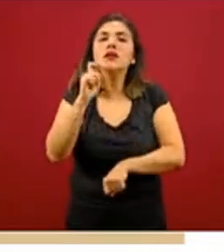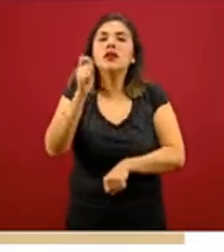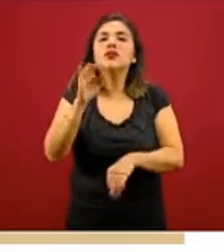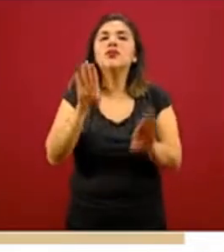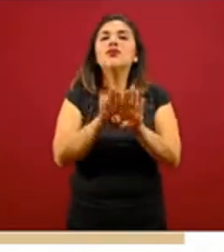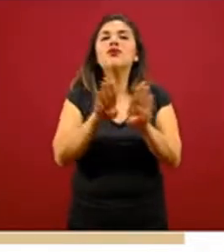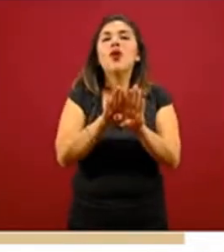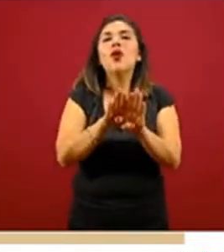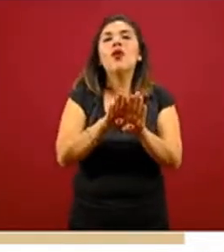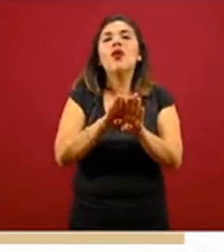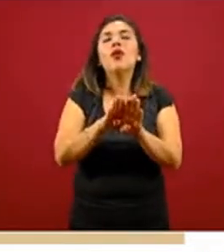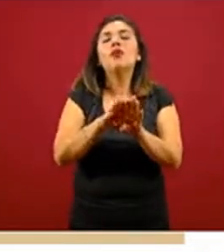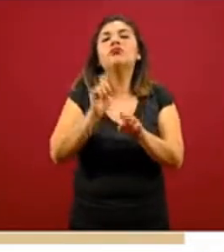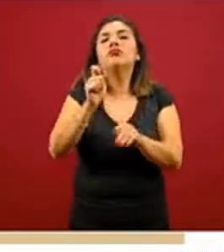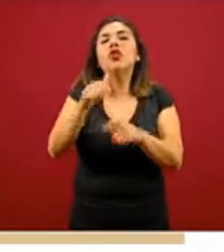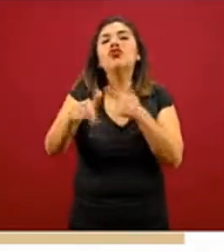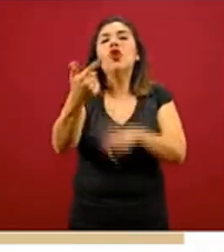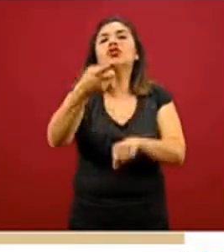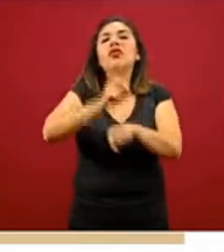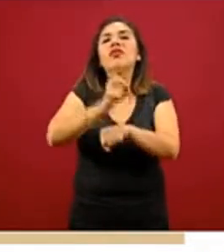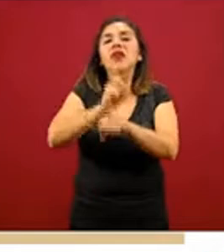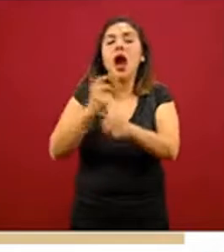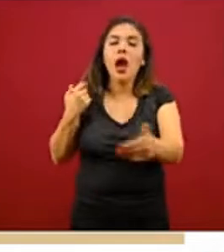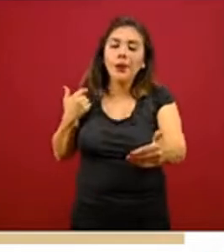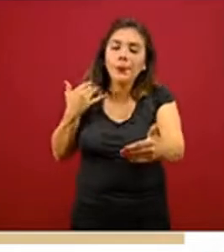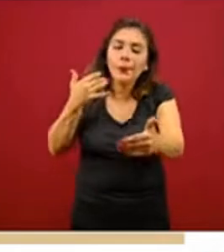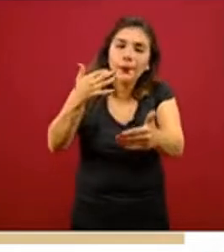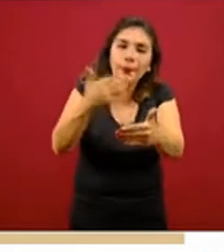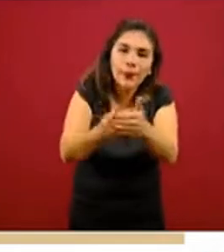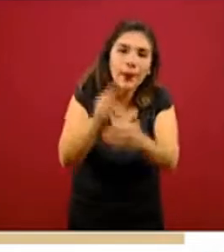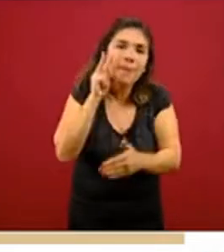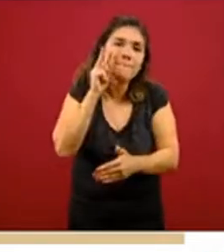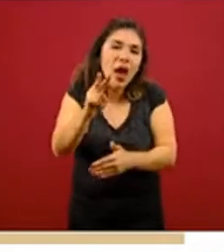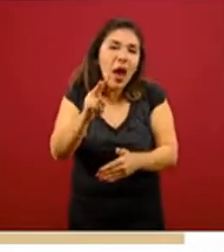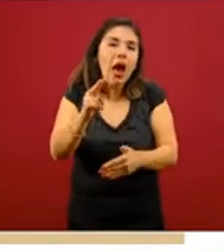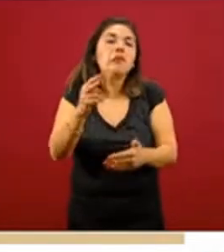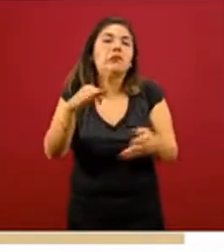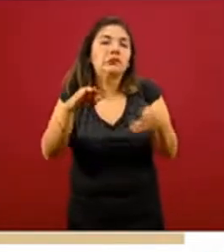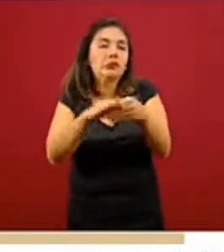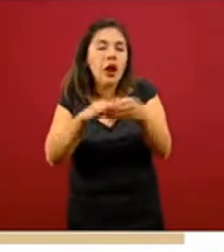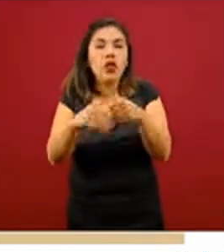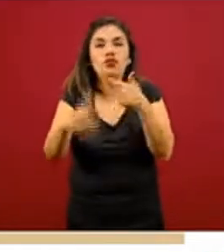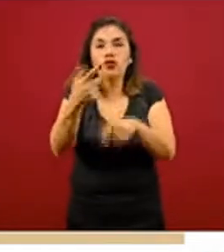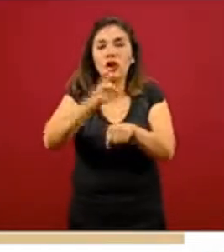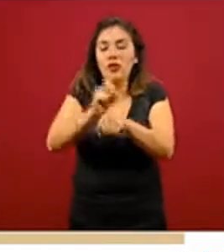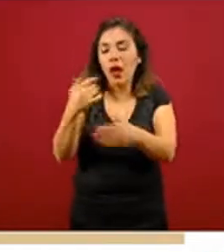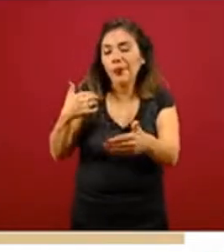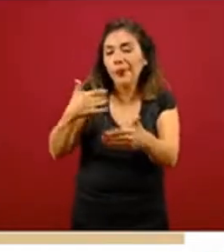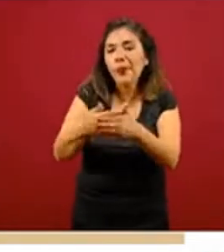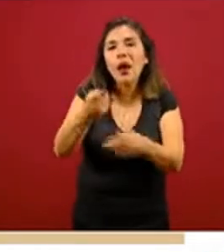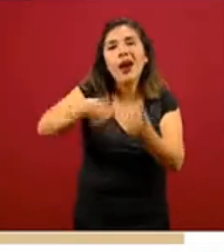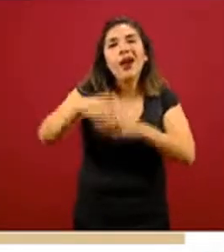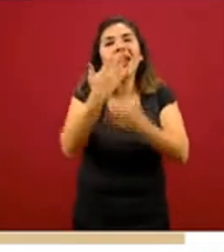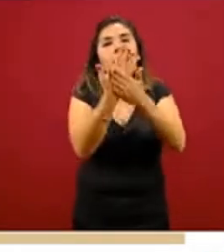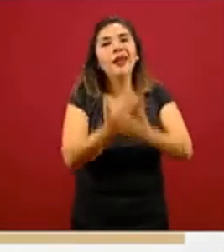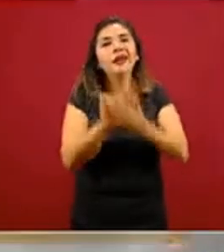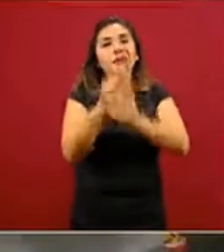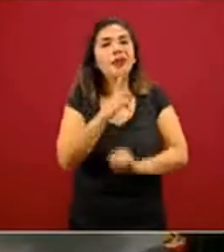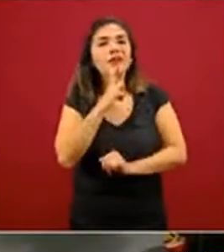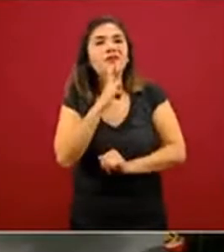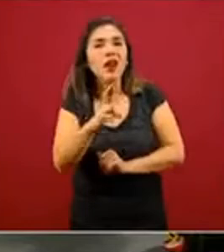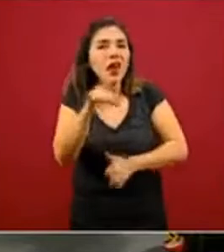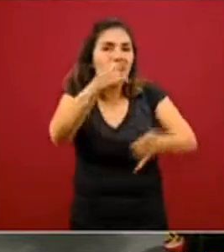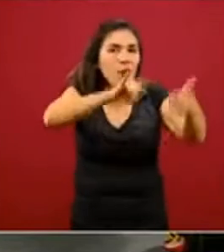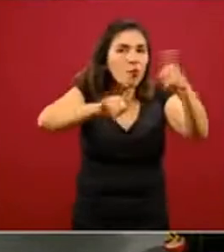distribuidos prácticamente en esos 12 días que estábamos viendo, al menos en esos 12 días, dado que estaban esperando un